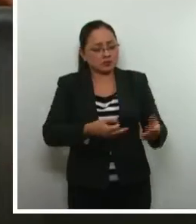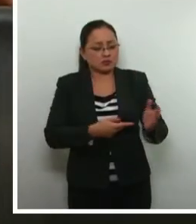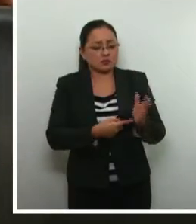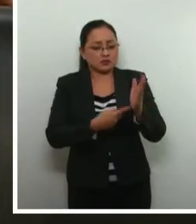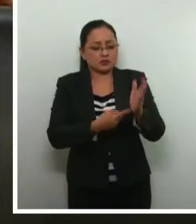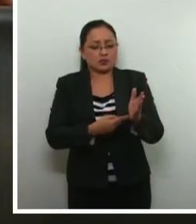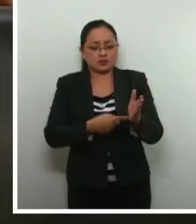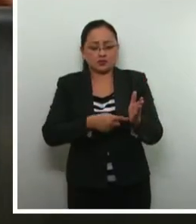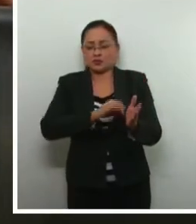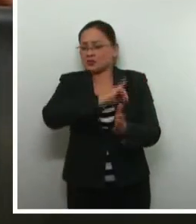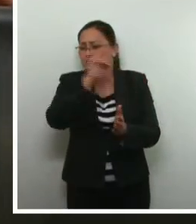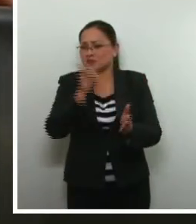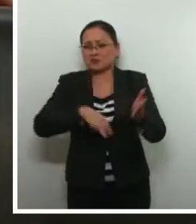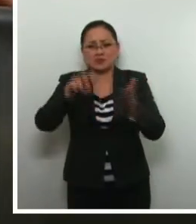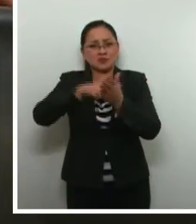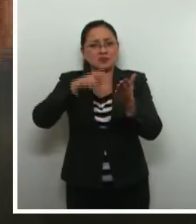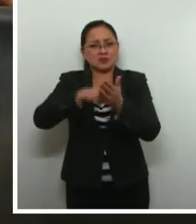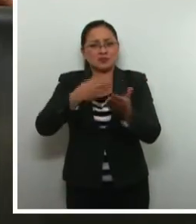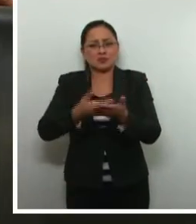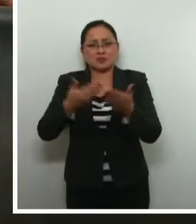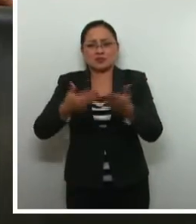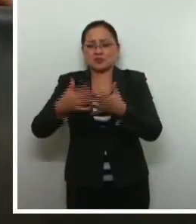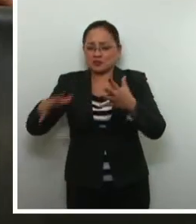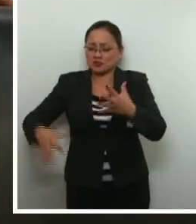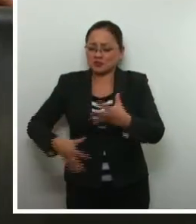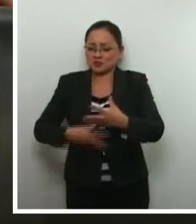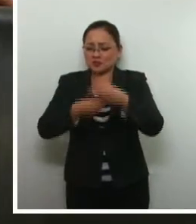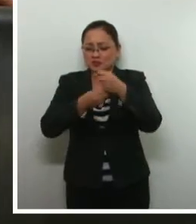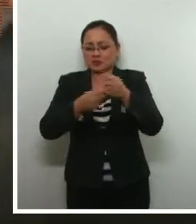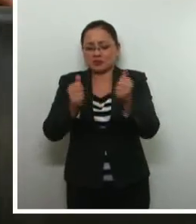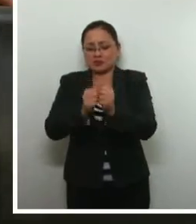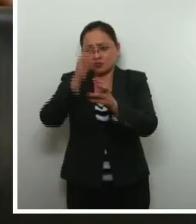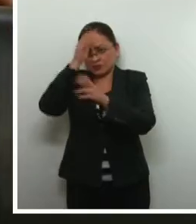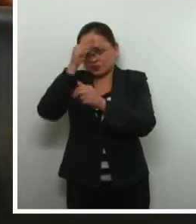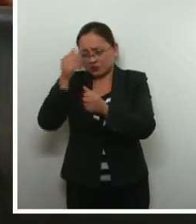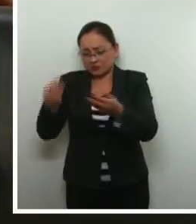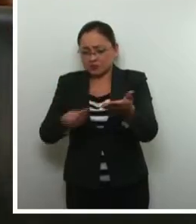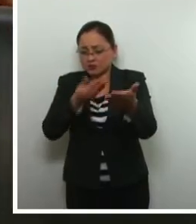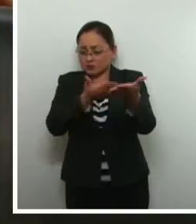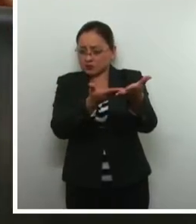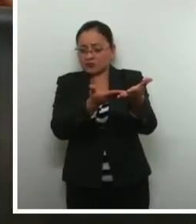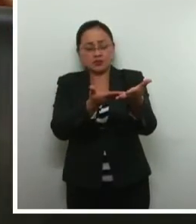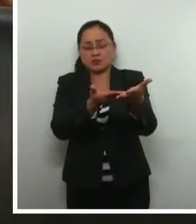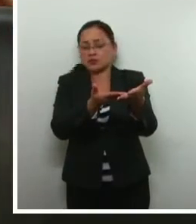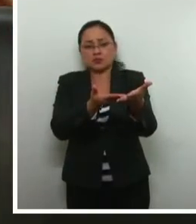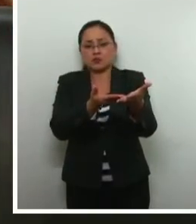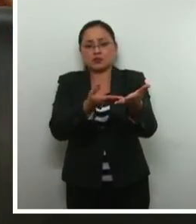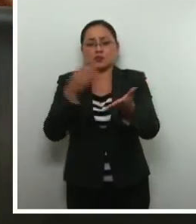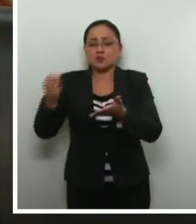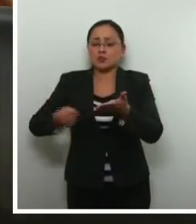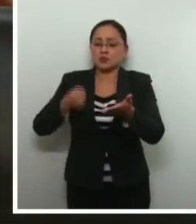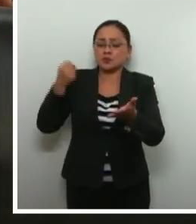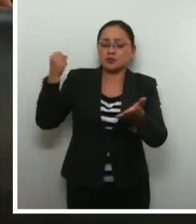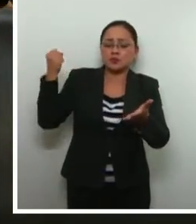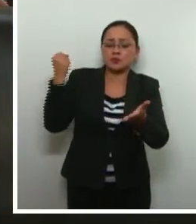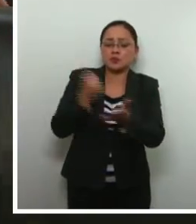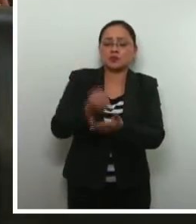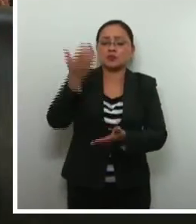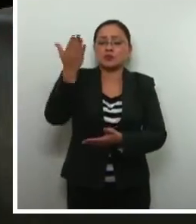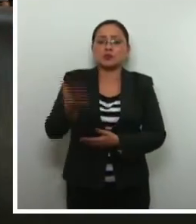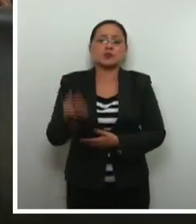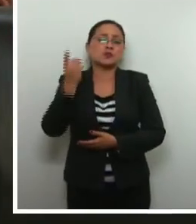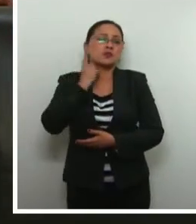fueron modificadas en esta reserva de consenso. La reserva aprobada por la